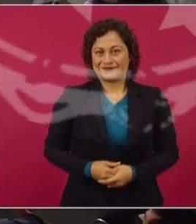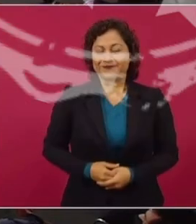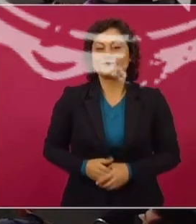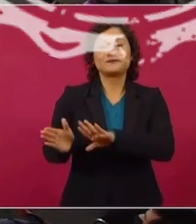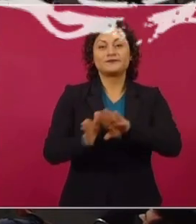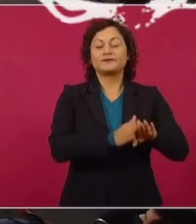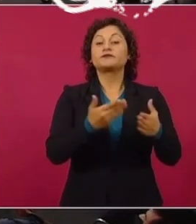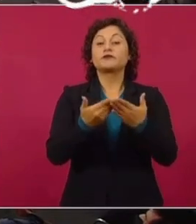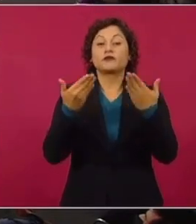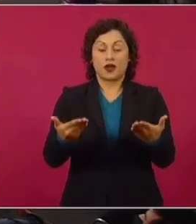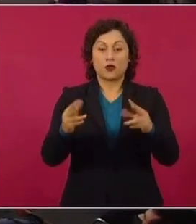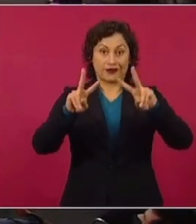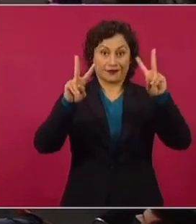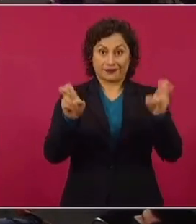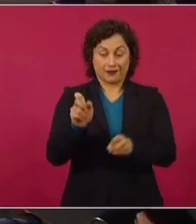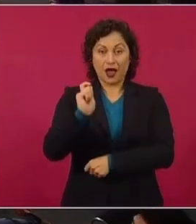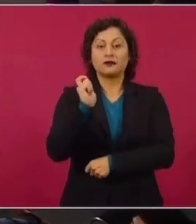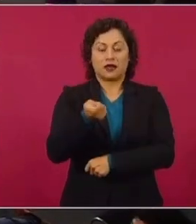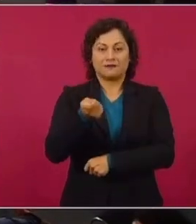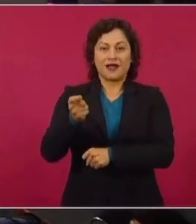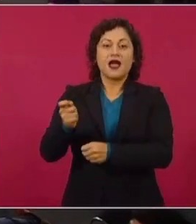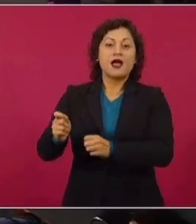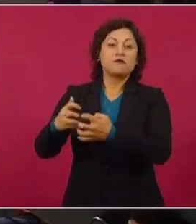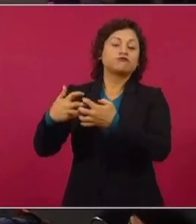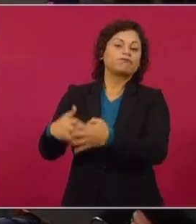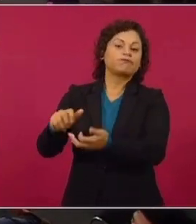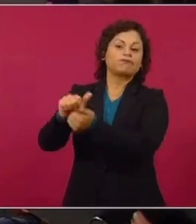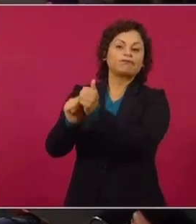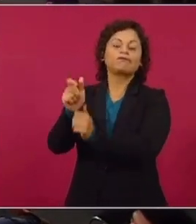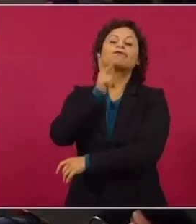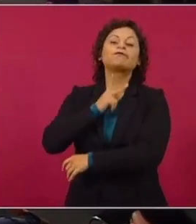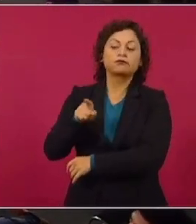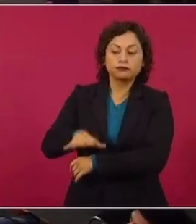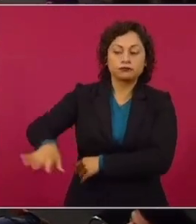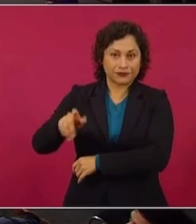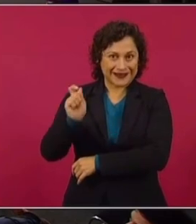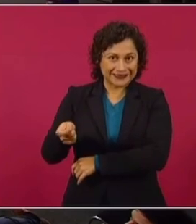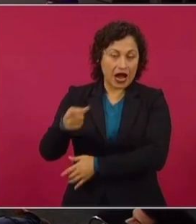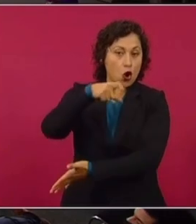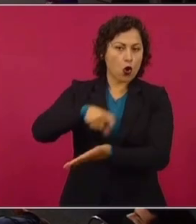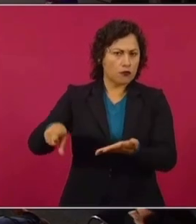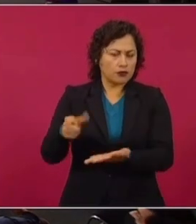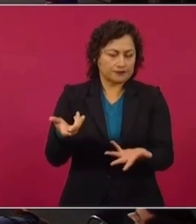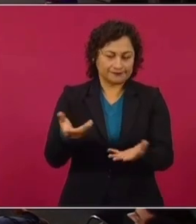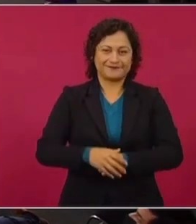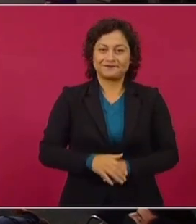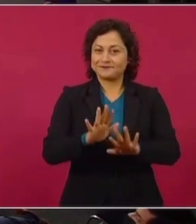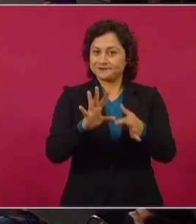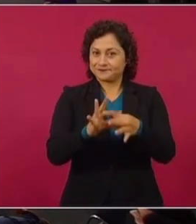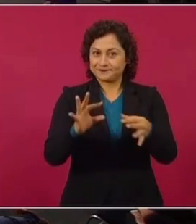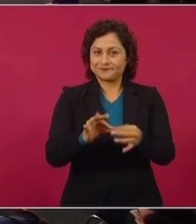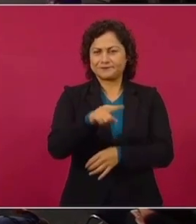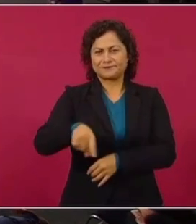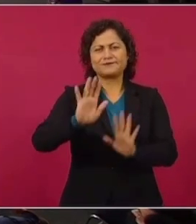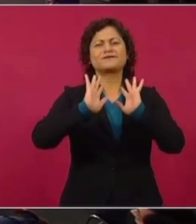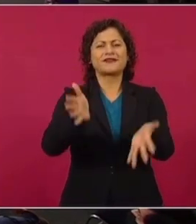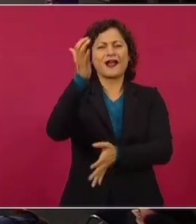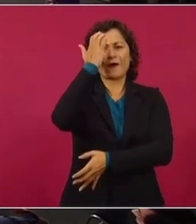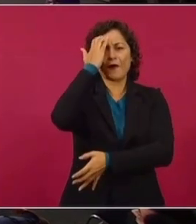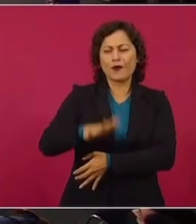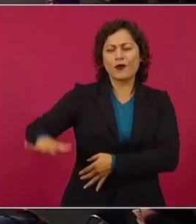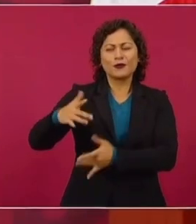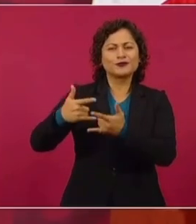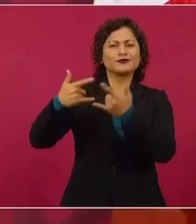con lo de la compra de la refinería el pan la historia pues ya te conoce esa